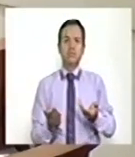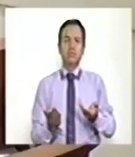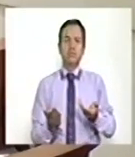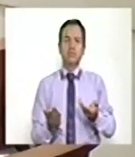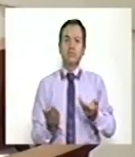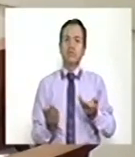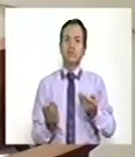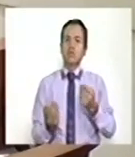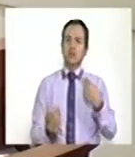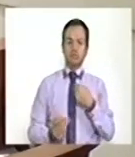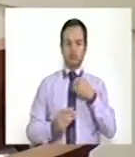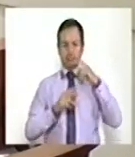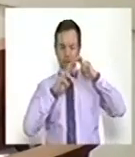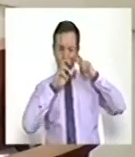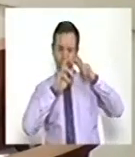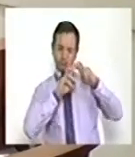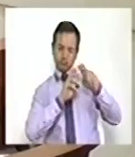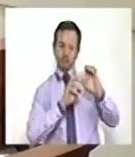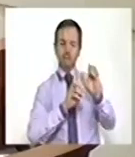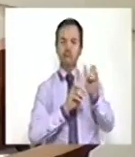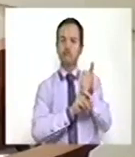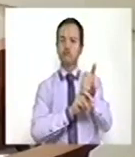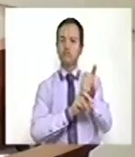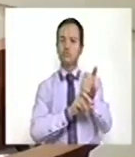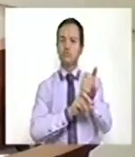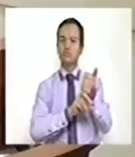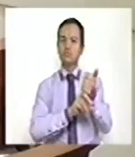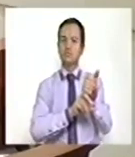y encontramos